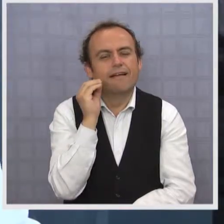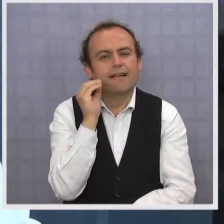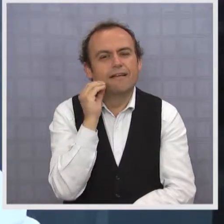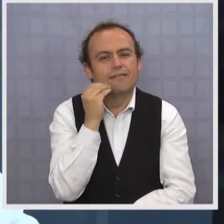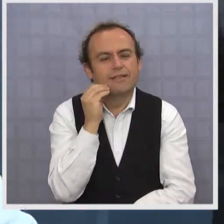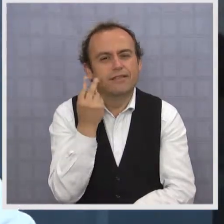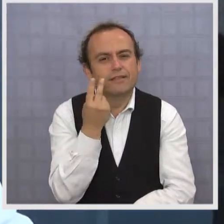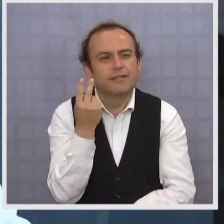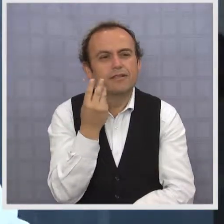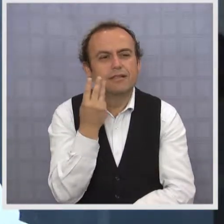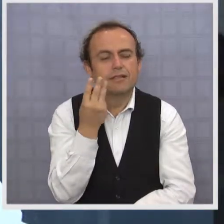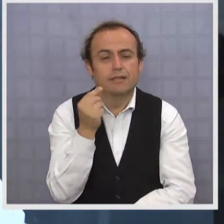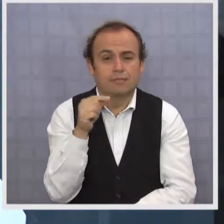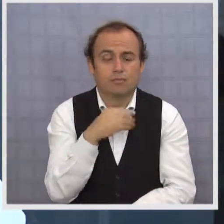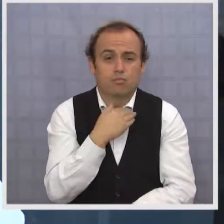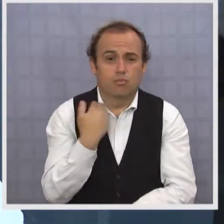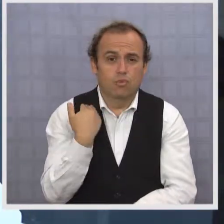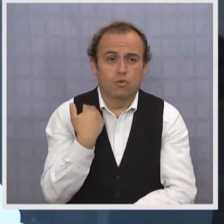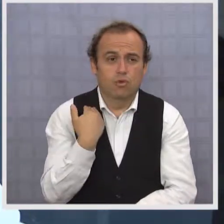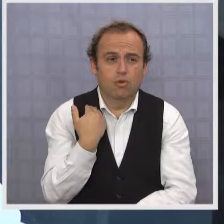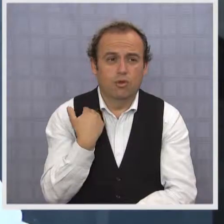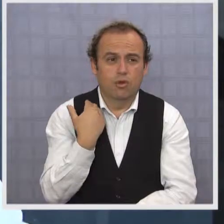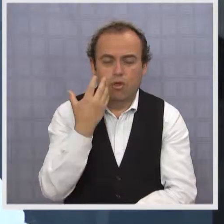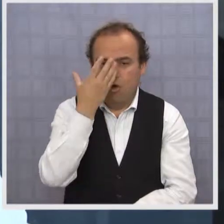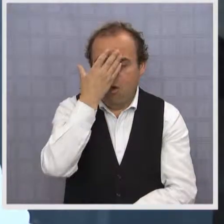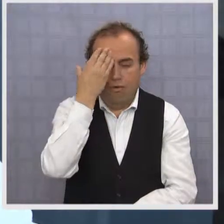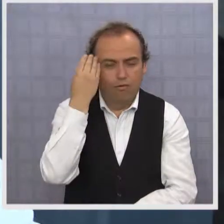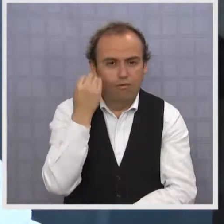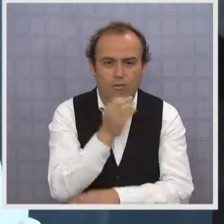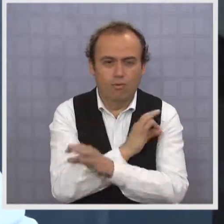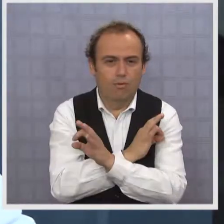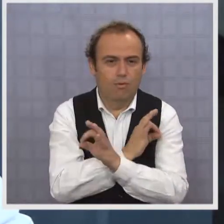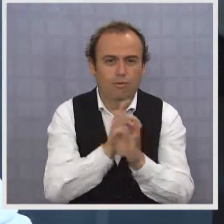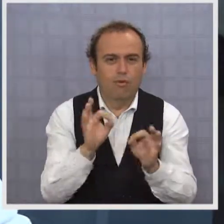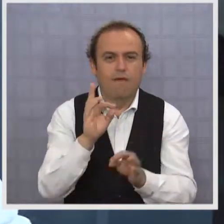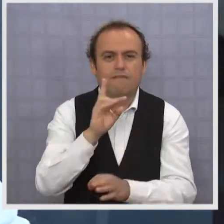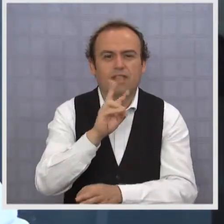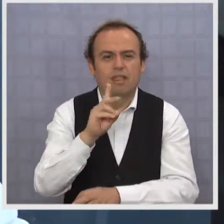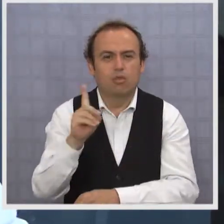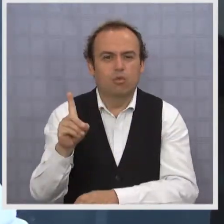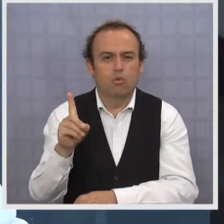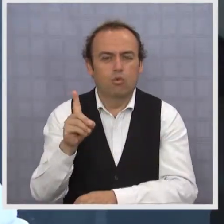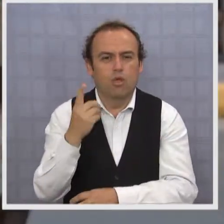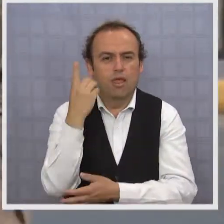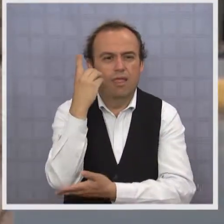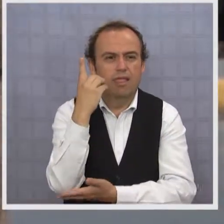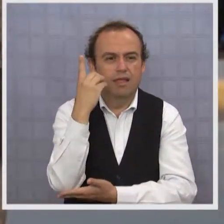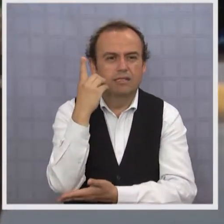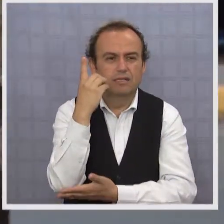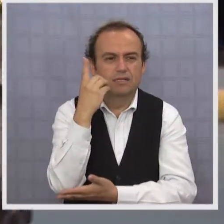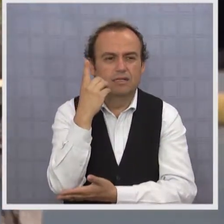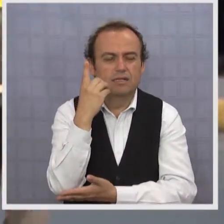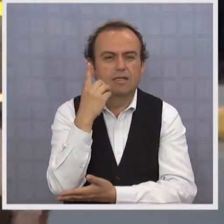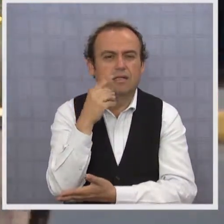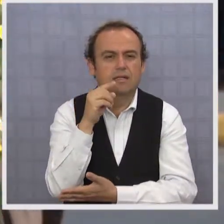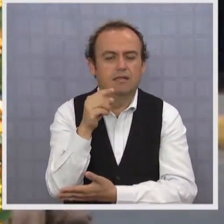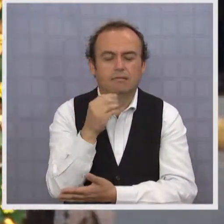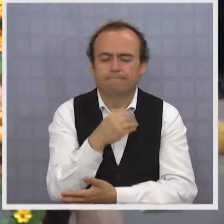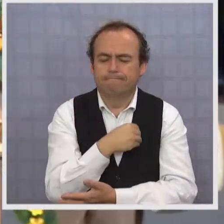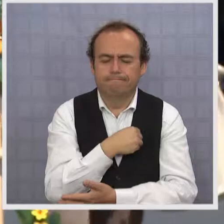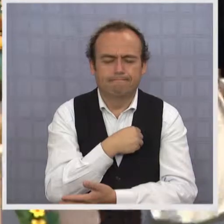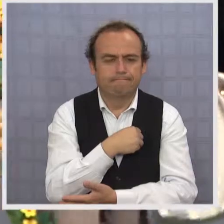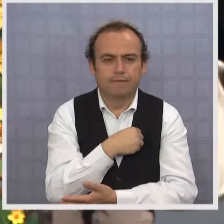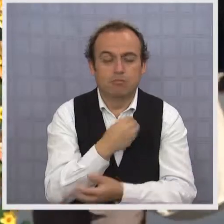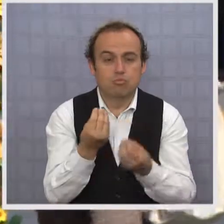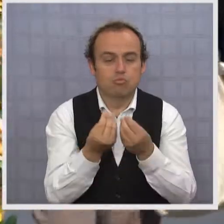tatarabuelos, que fallecieron acá. Entonces jamás me olvidaré un 21 de diciembre, un 21 trágico.